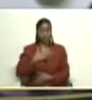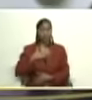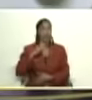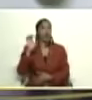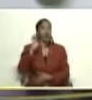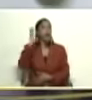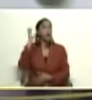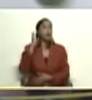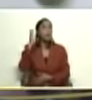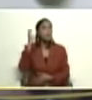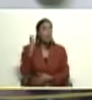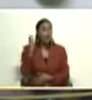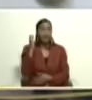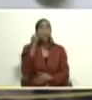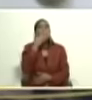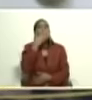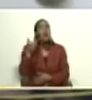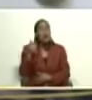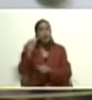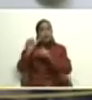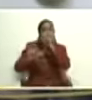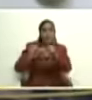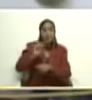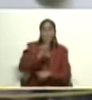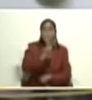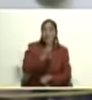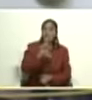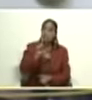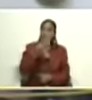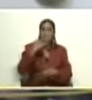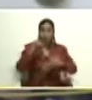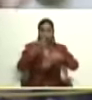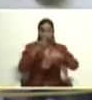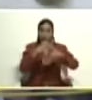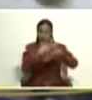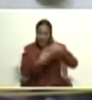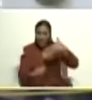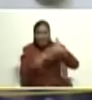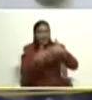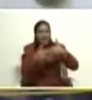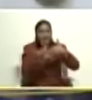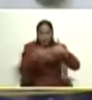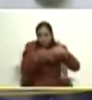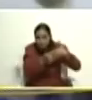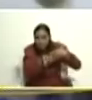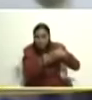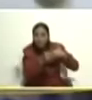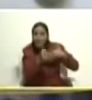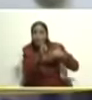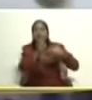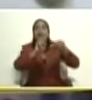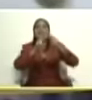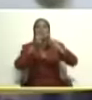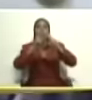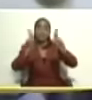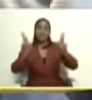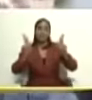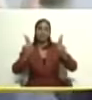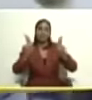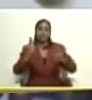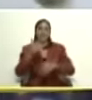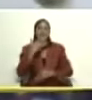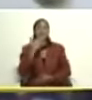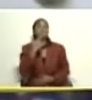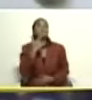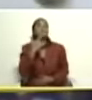siglo XXI sea un siglo donde América Latina nos lleve por el camino de la paz. Es el Papa Francisco, que